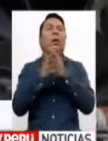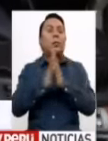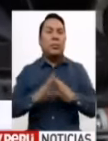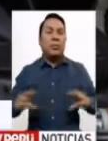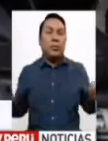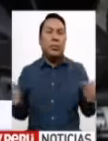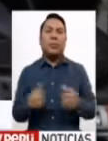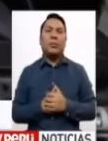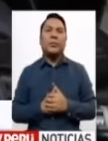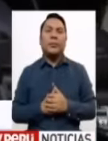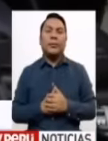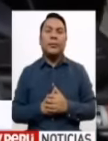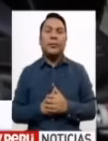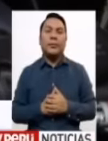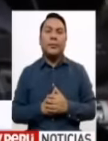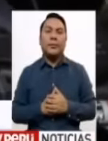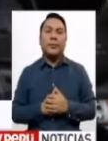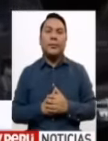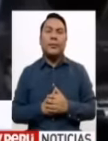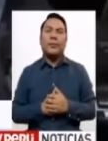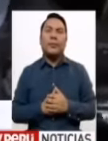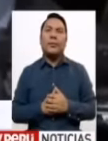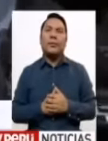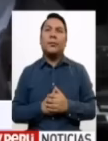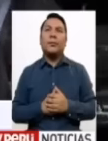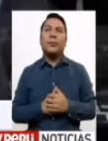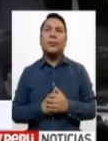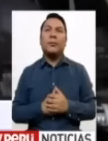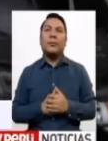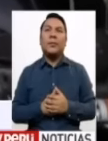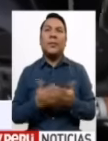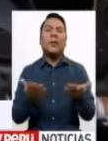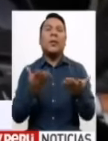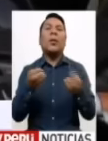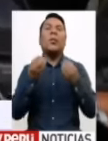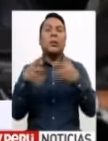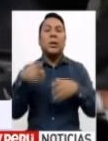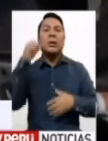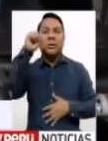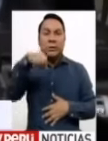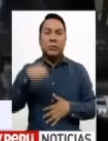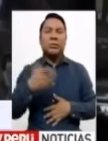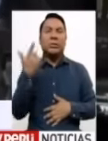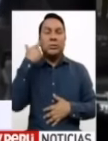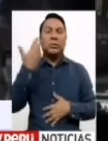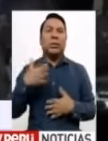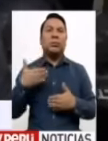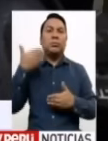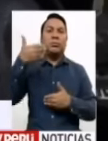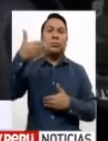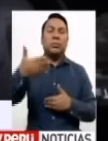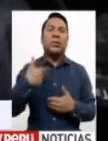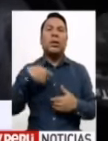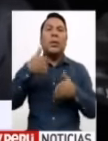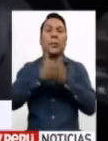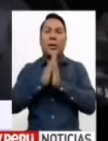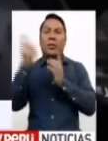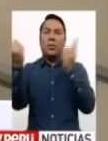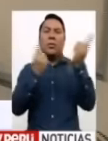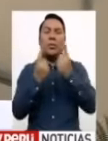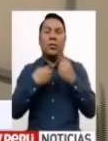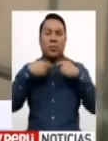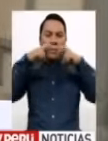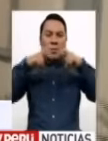de la situación como evolucione. ¿Esa opción se evalúa? Sí, desde luego. No, eso no lo puedo decir, se está